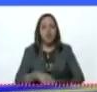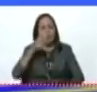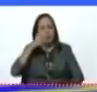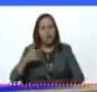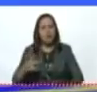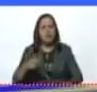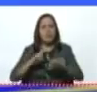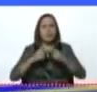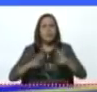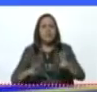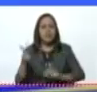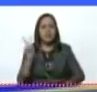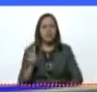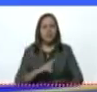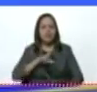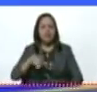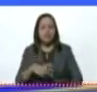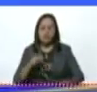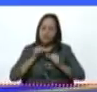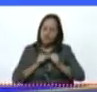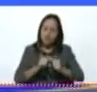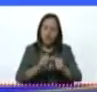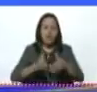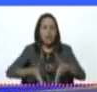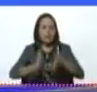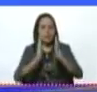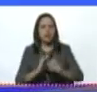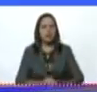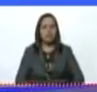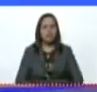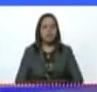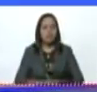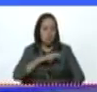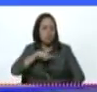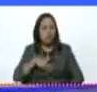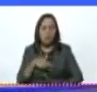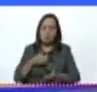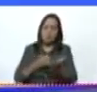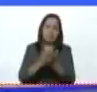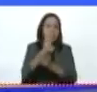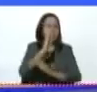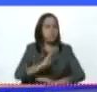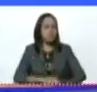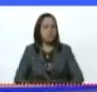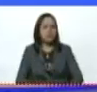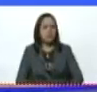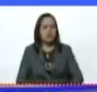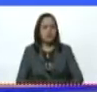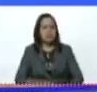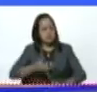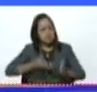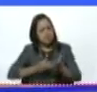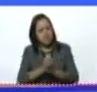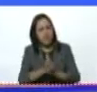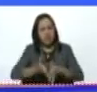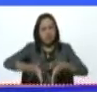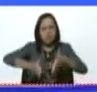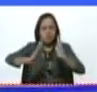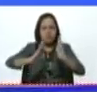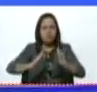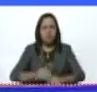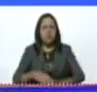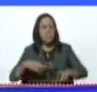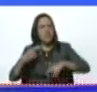Nosotros vamos a continuar nuestro camino, vamos a continuarlo, vamos a seguir transitando el camino de la